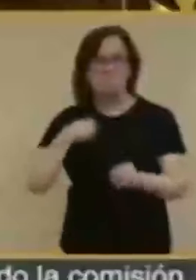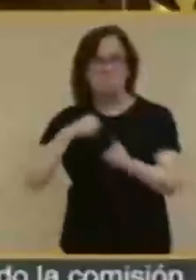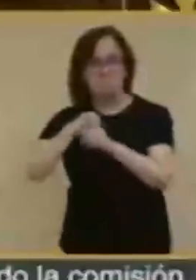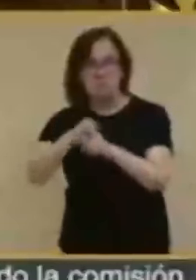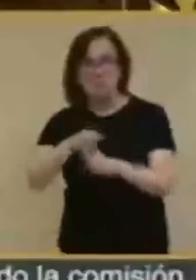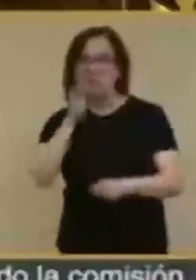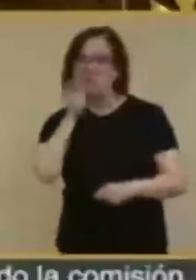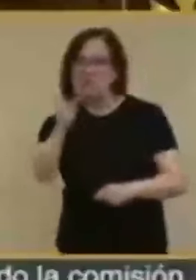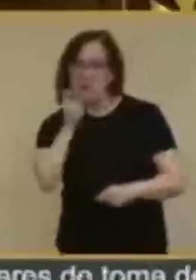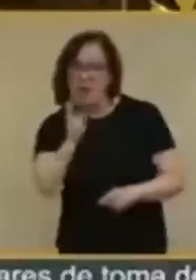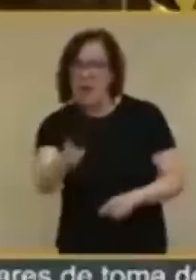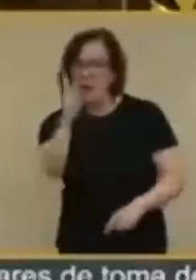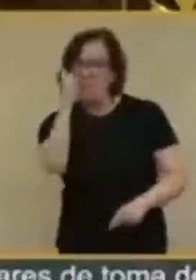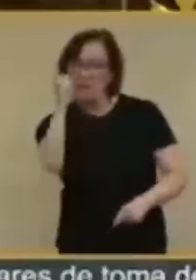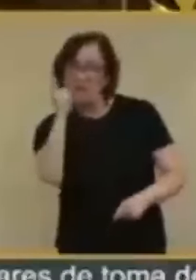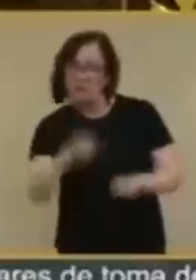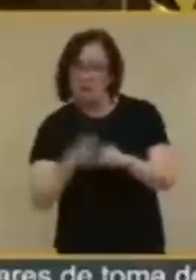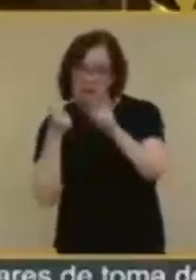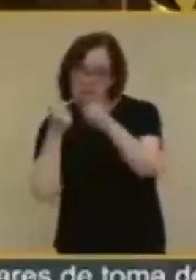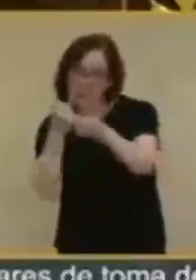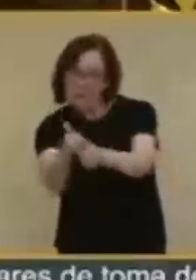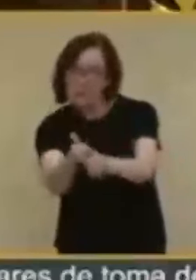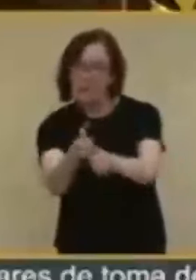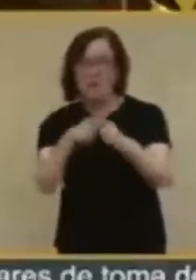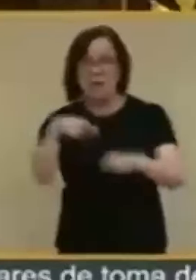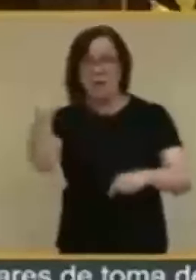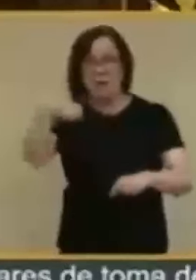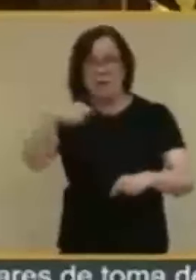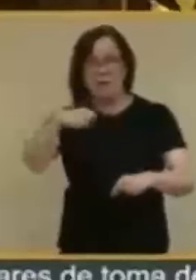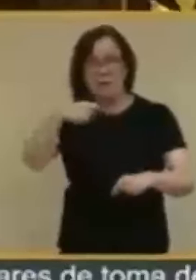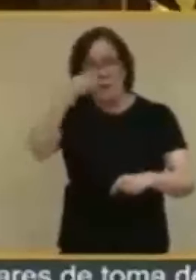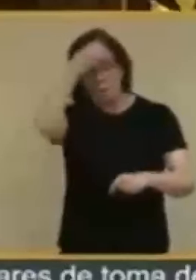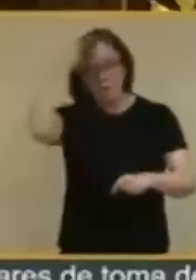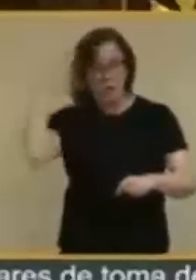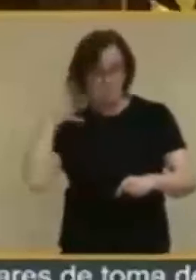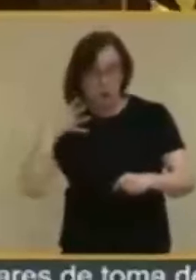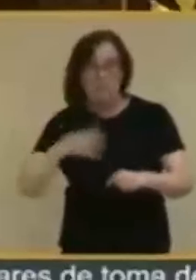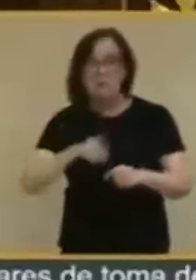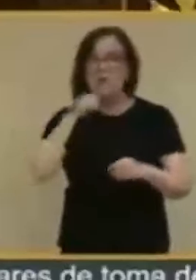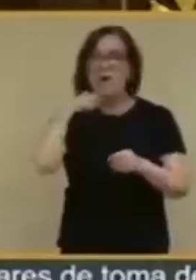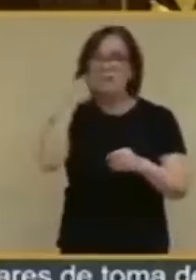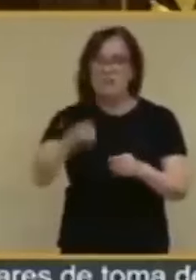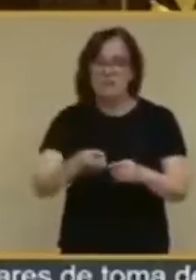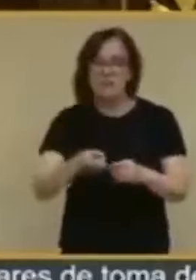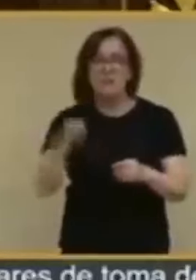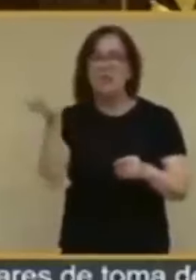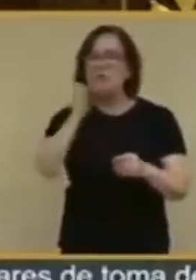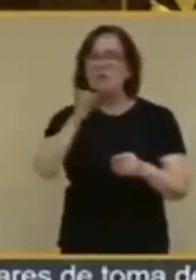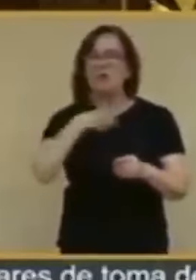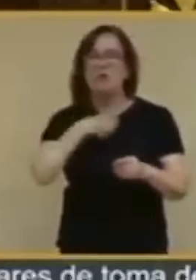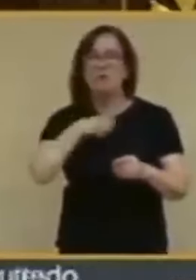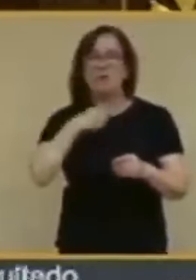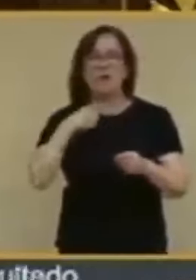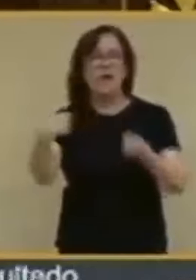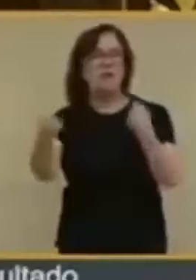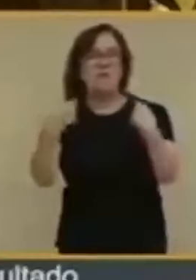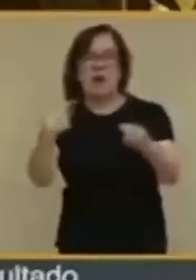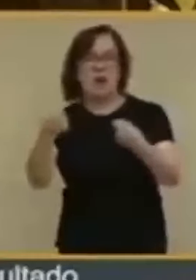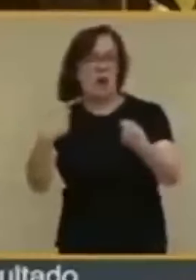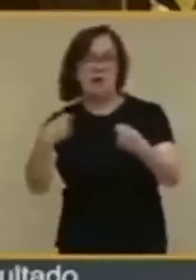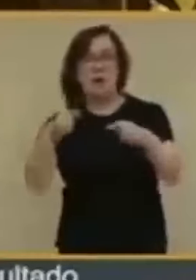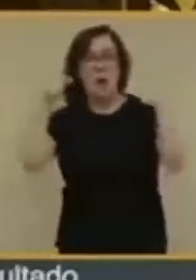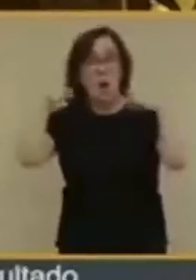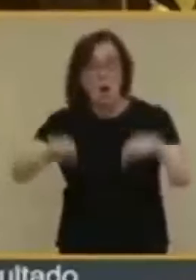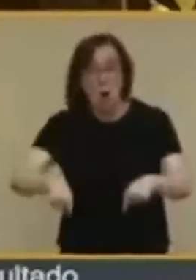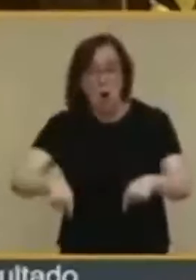Han insultado, amenazado, perseguido y demonizado al presidente Carles Puigdemont. Han dicho que no se podía negociar con él. Y